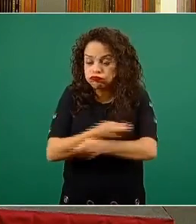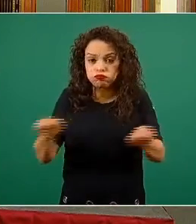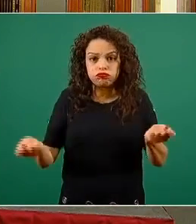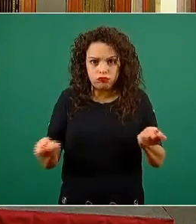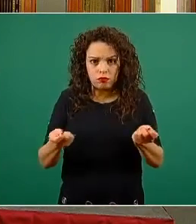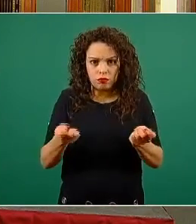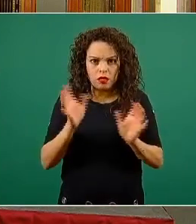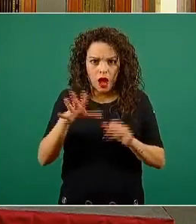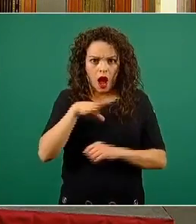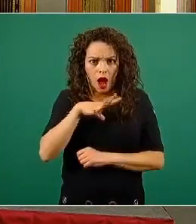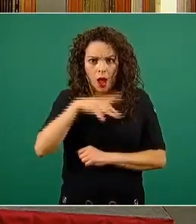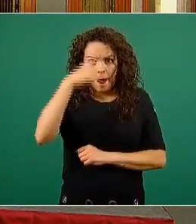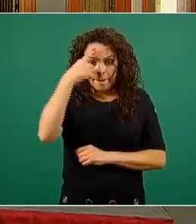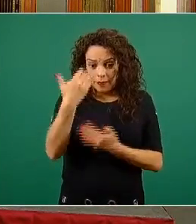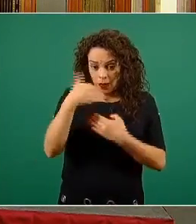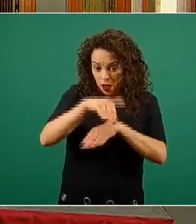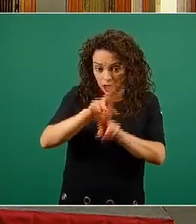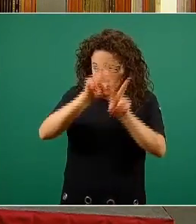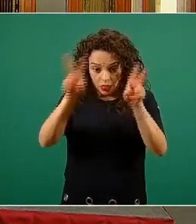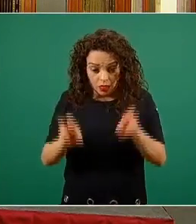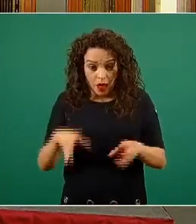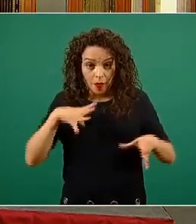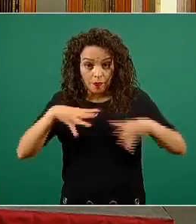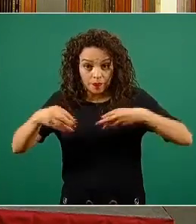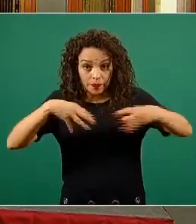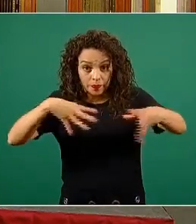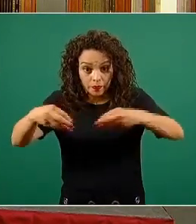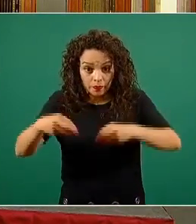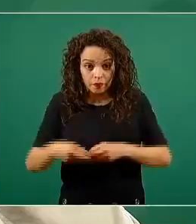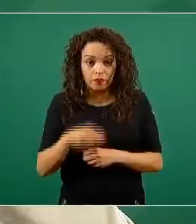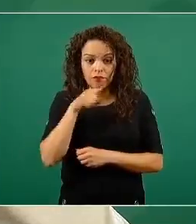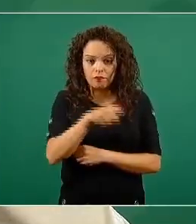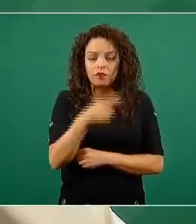la epidemia y hacen un gráfico